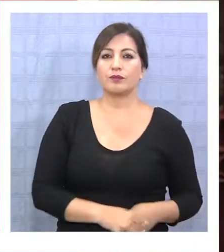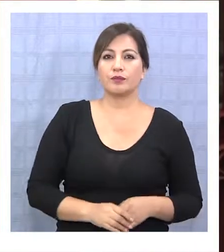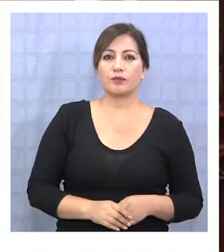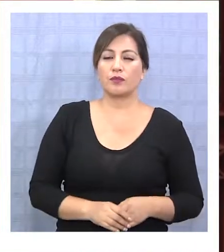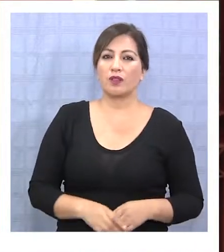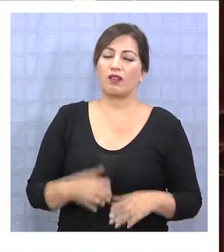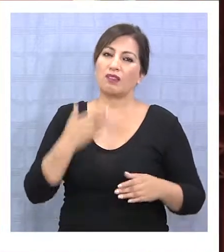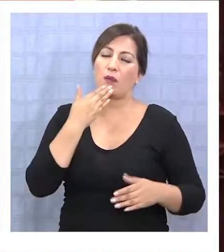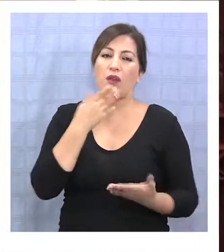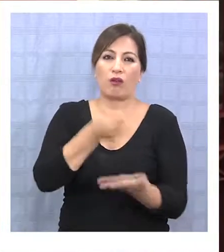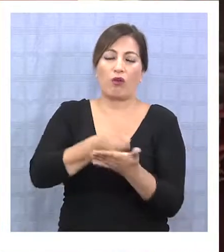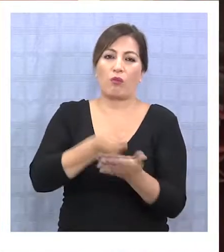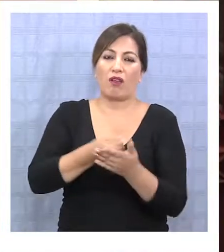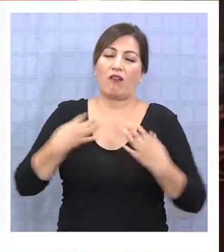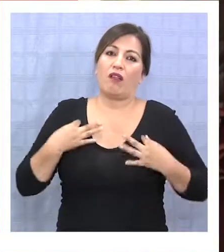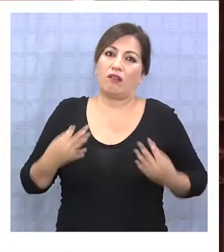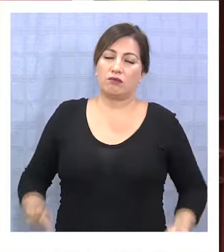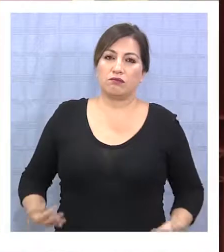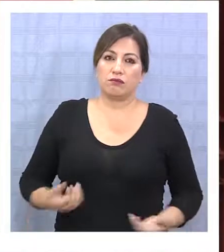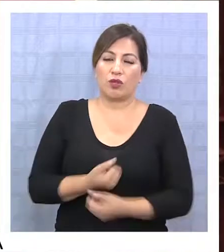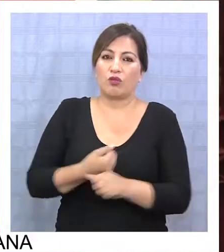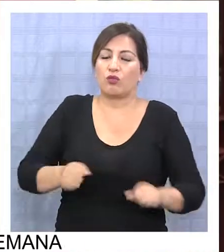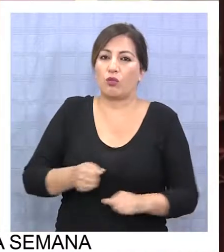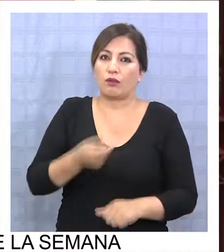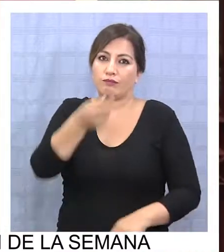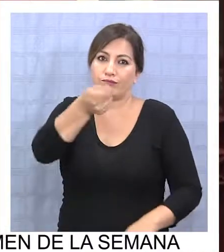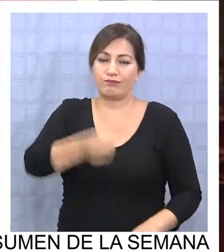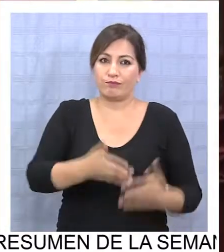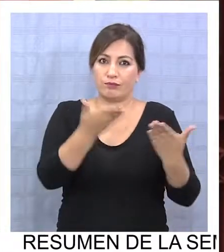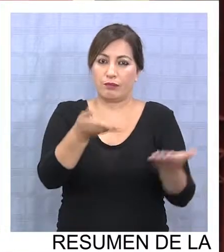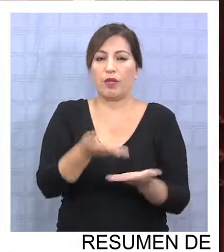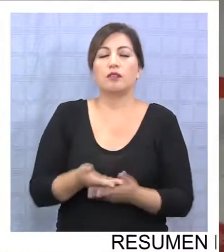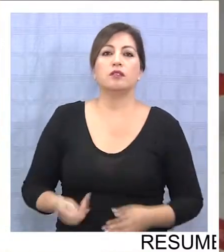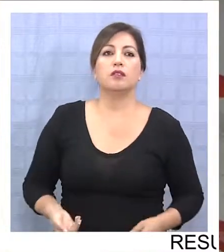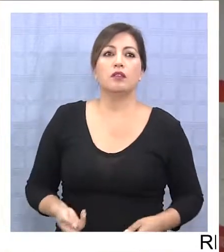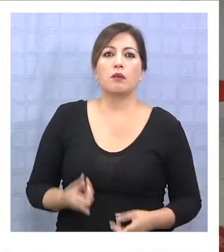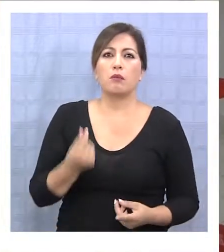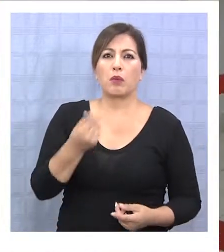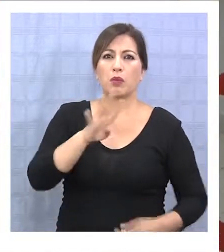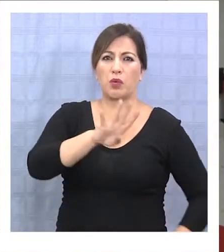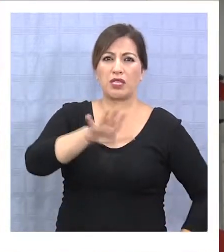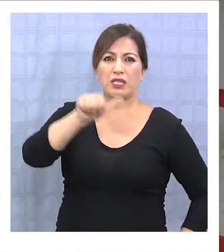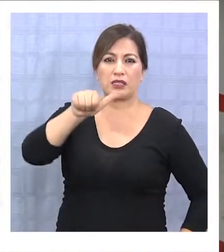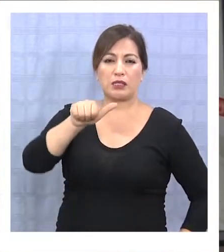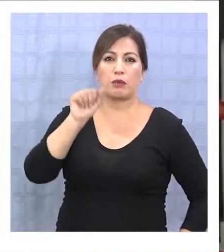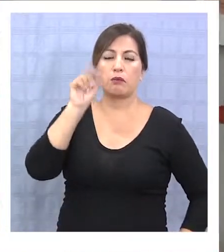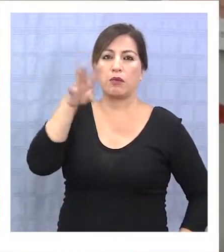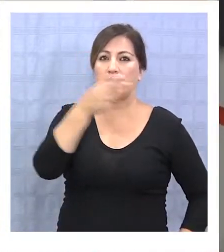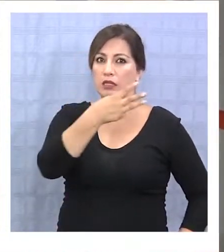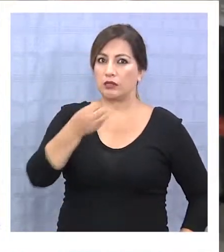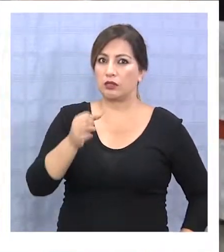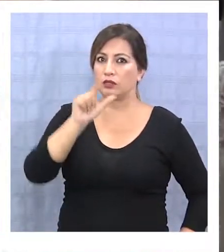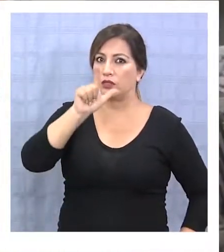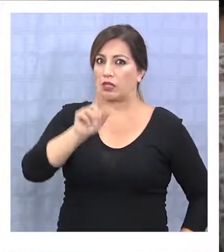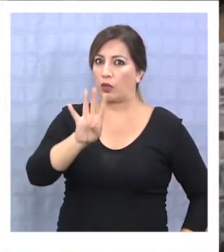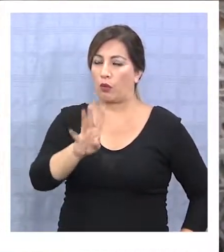educacionales o el uniforme ya no estaba dispuesto en la época que correspondía. Un monto de 46